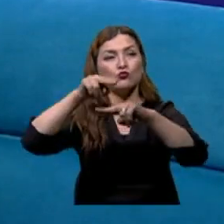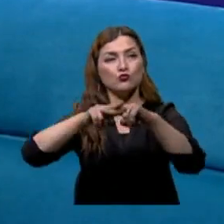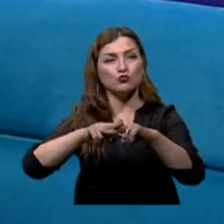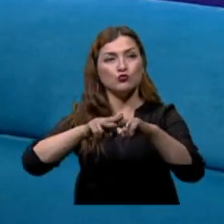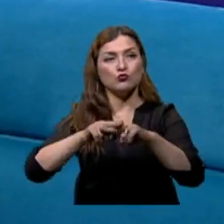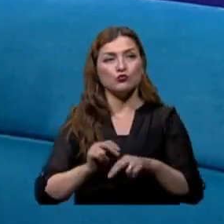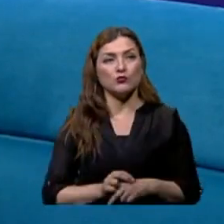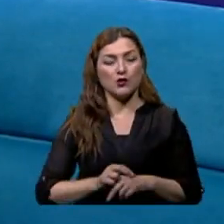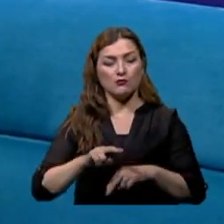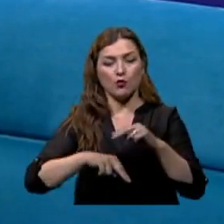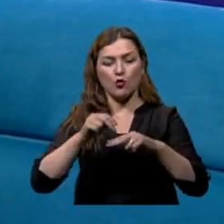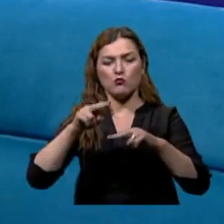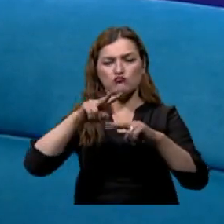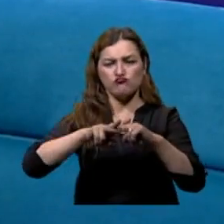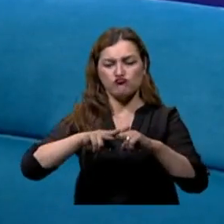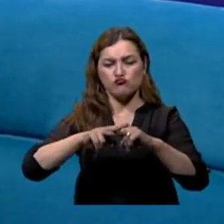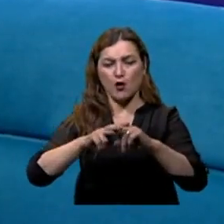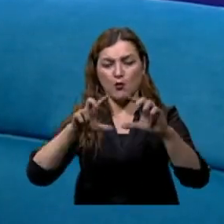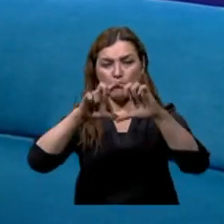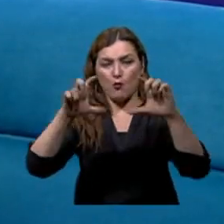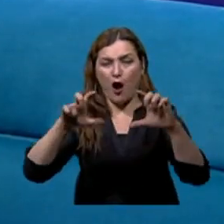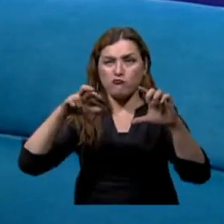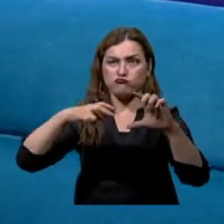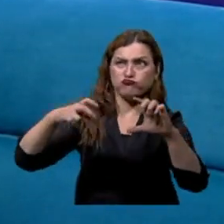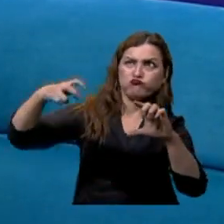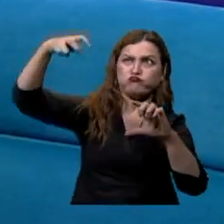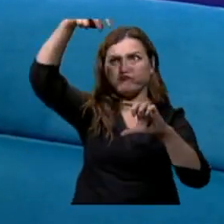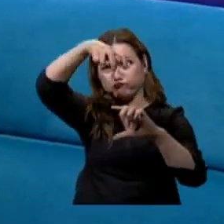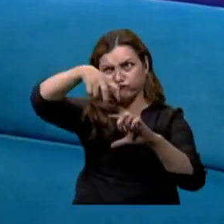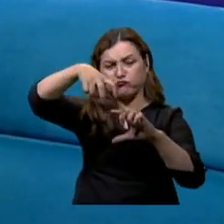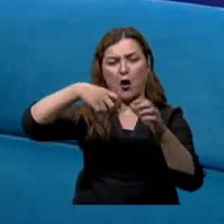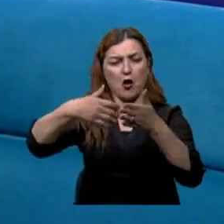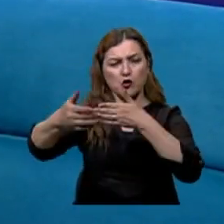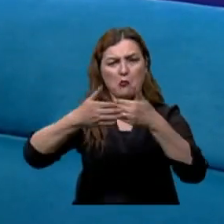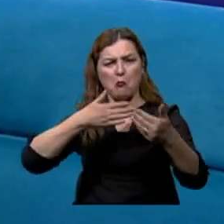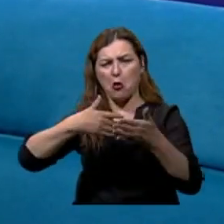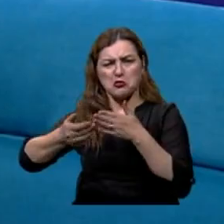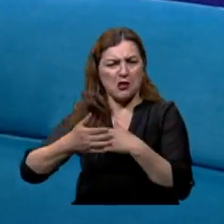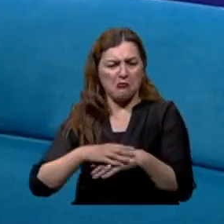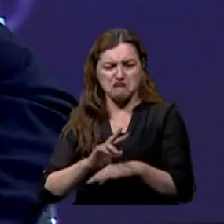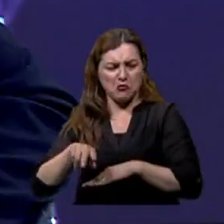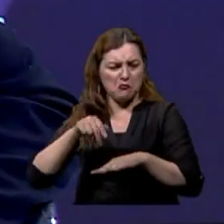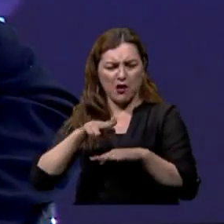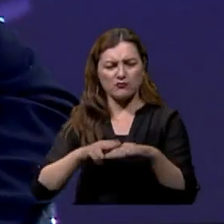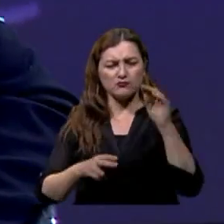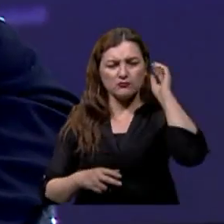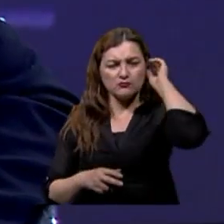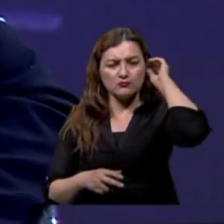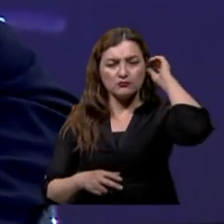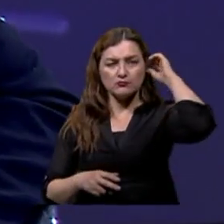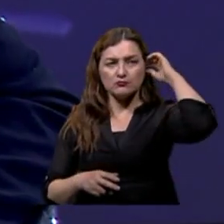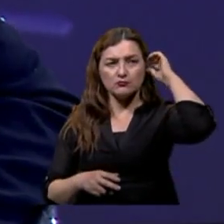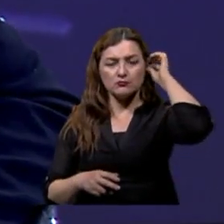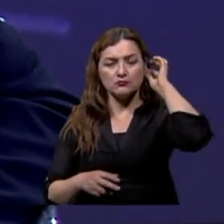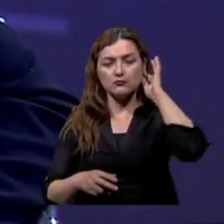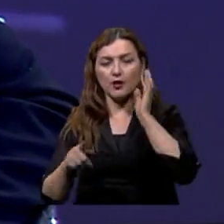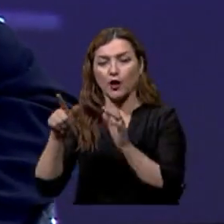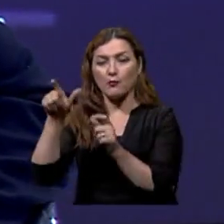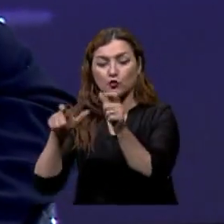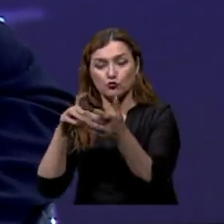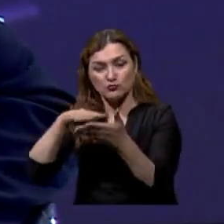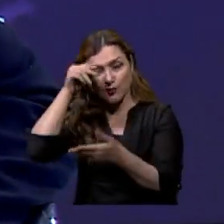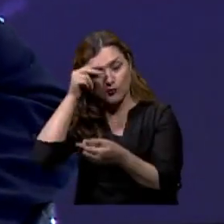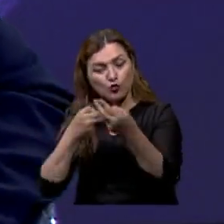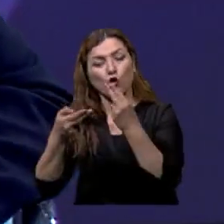armo andamio, me monto en los andamios. No tengo ningún impedimento porque me falta una pierna. Perfecto. Y también sabemos que eres una persona muy emprendedora,